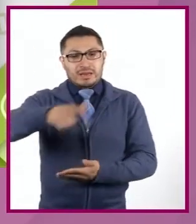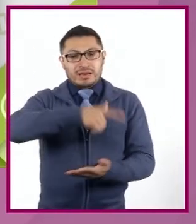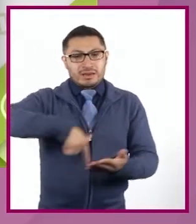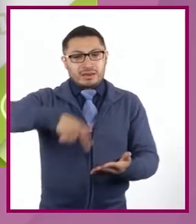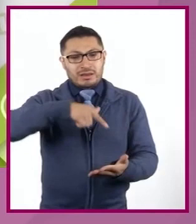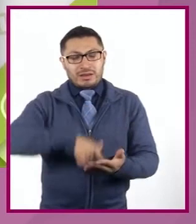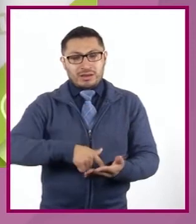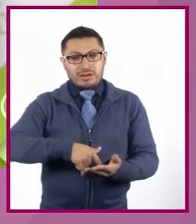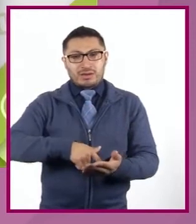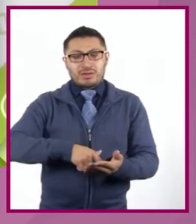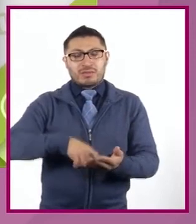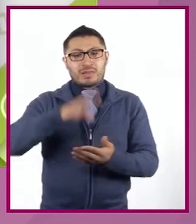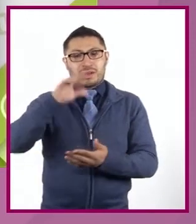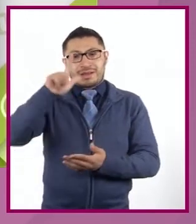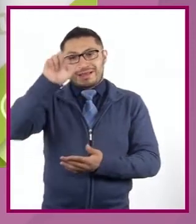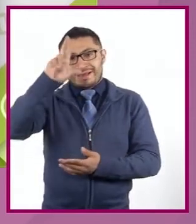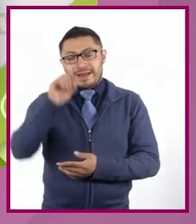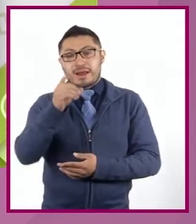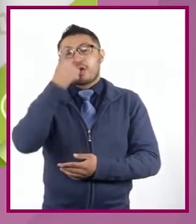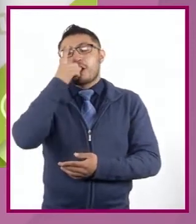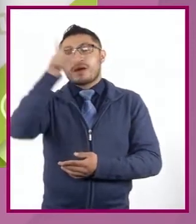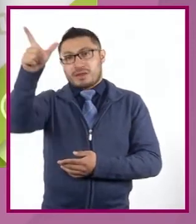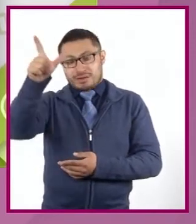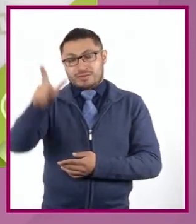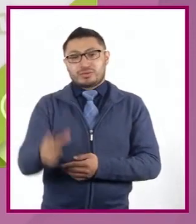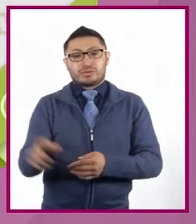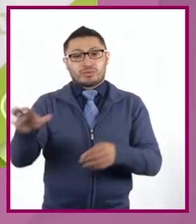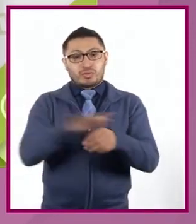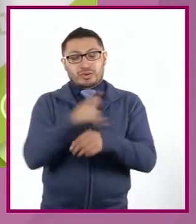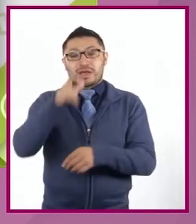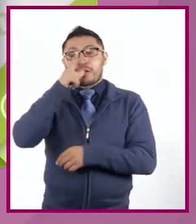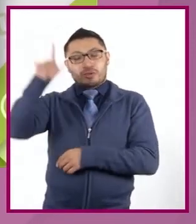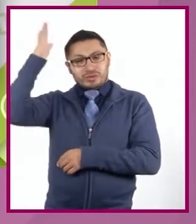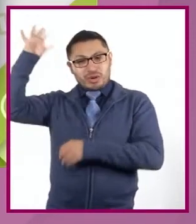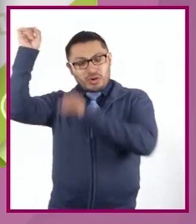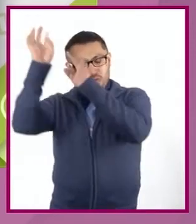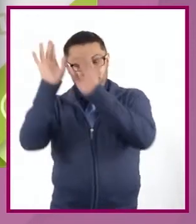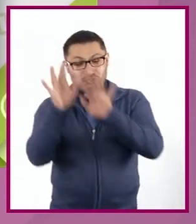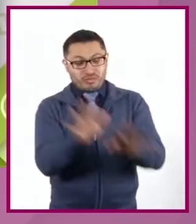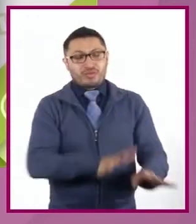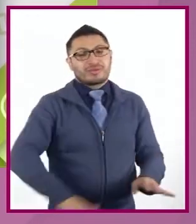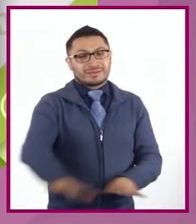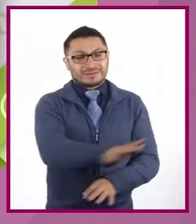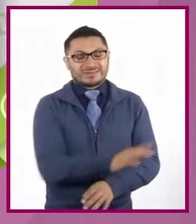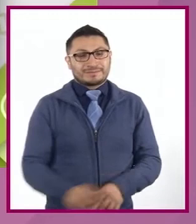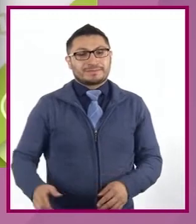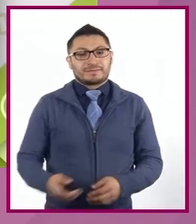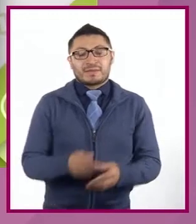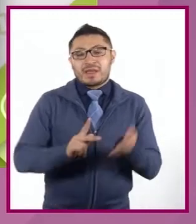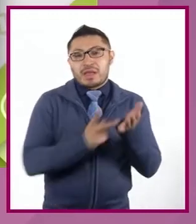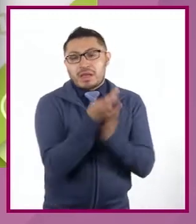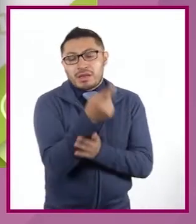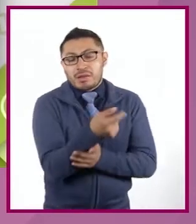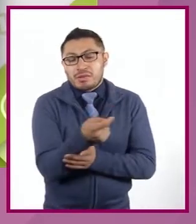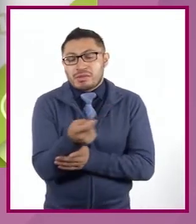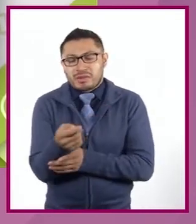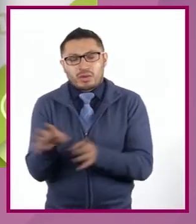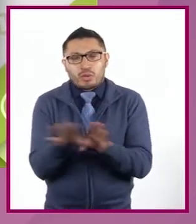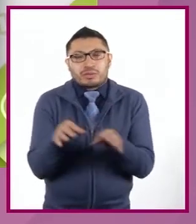luz, pues la luz del sol penetra hasta el suelo. Los organismos pequeños, con voz temblorosa,